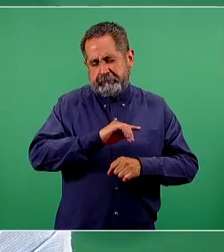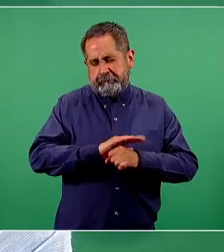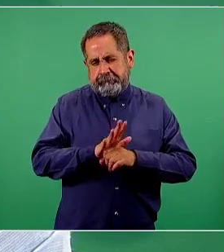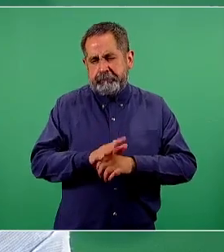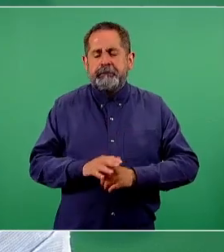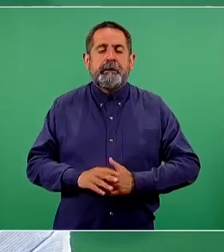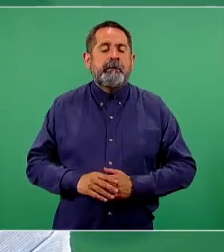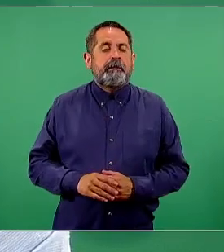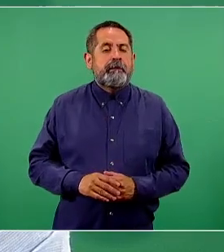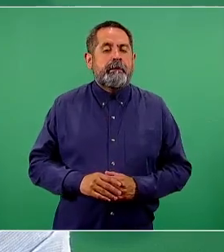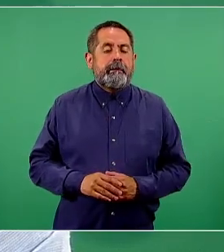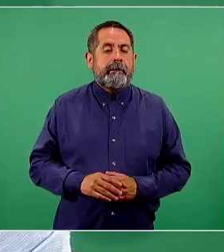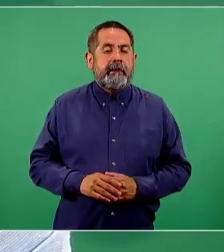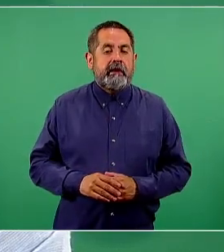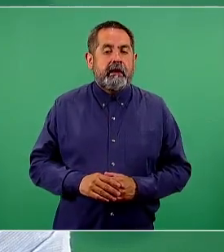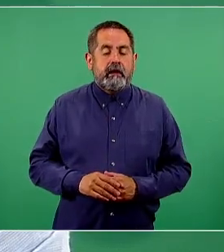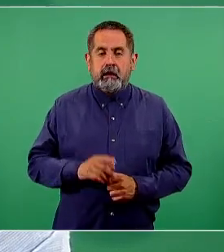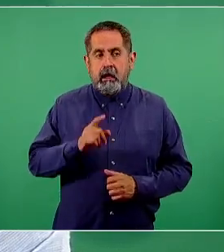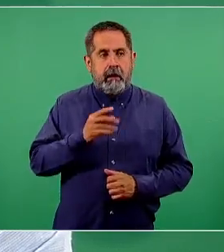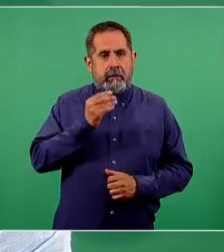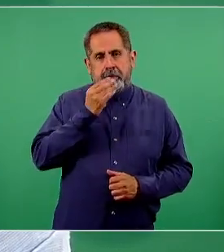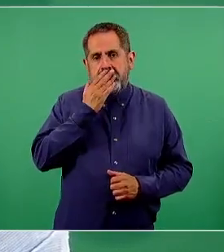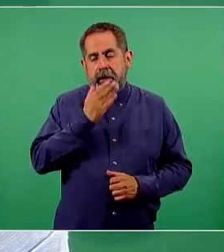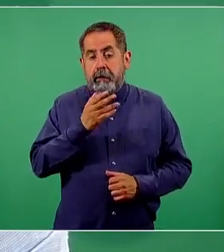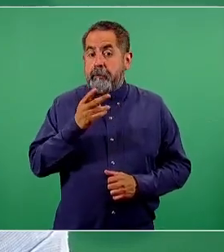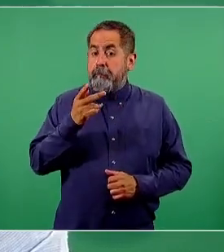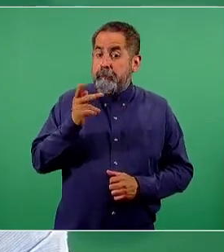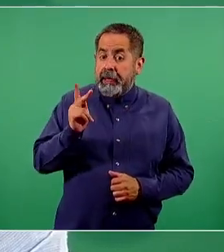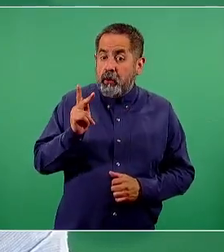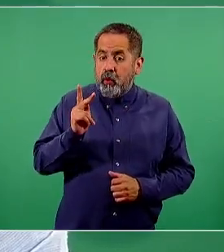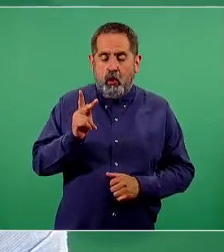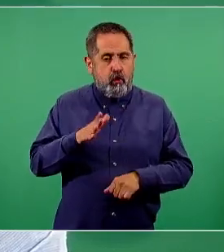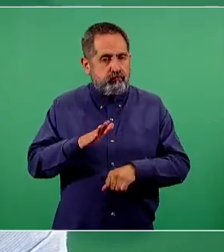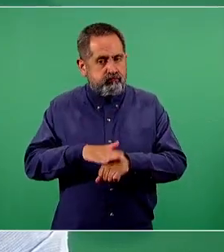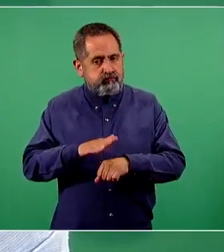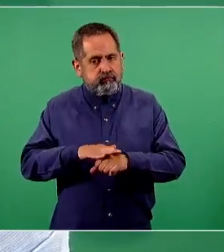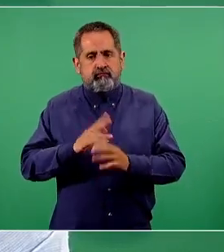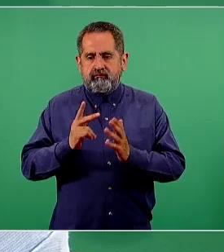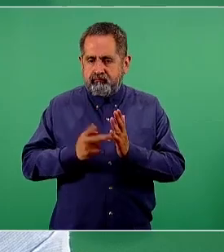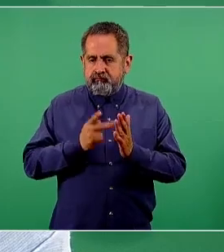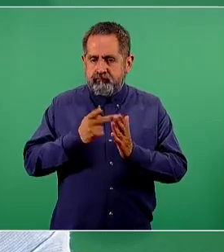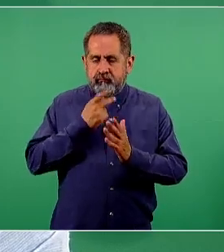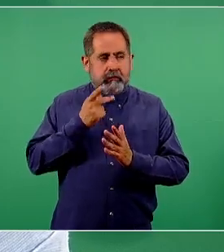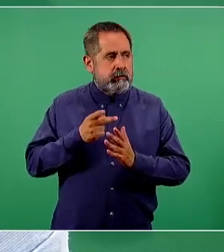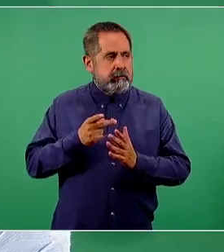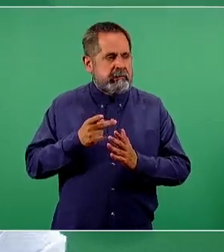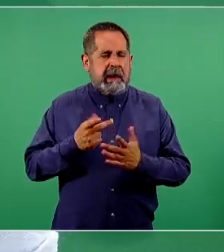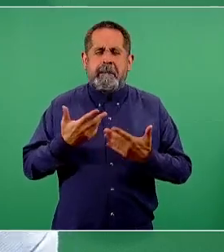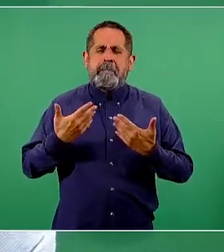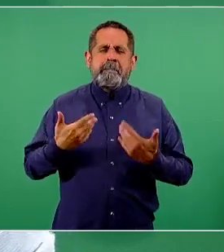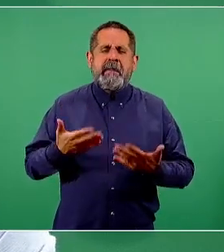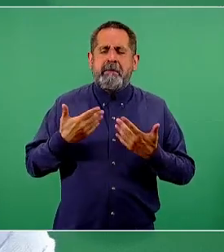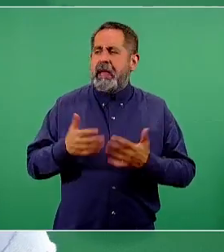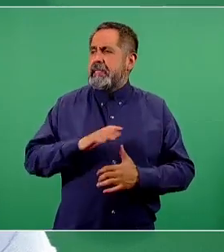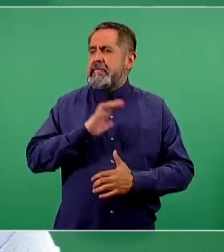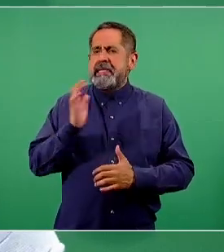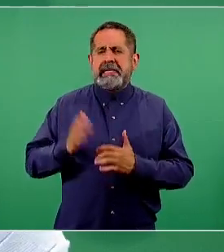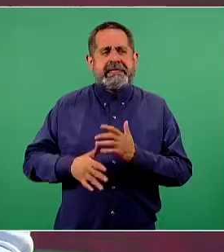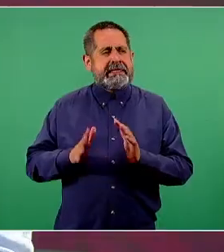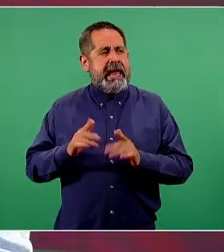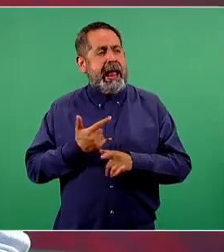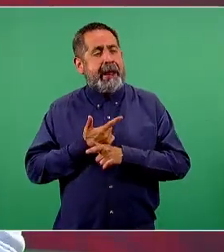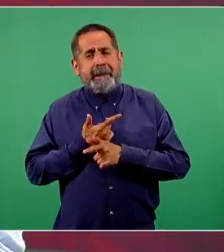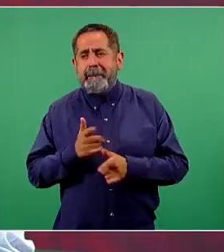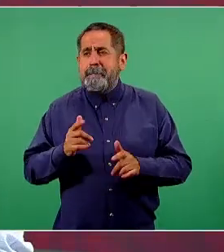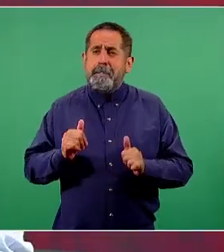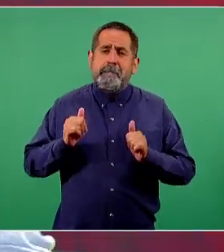Y esto es muy alentador, pero como hemos dicho una y otra vez, no debemos asumir que se acabó la epidemia. Todavía no se